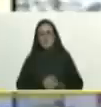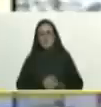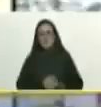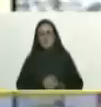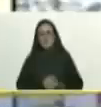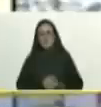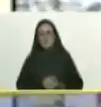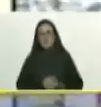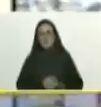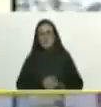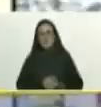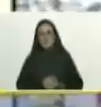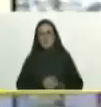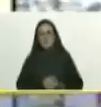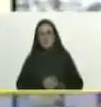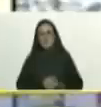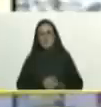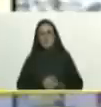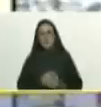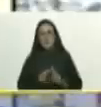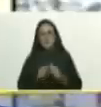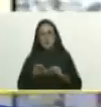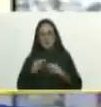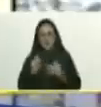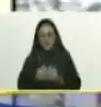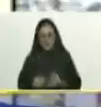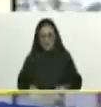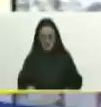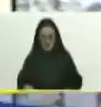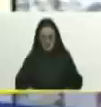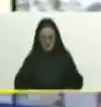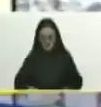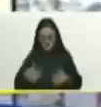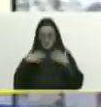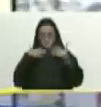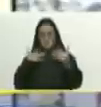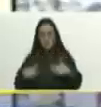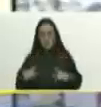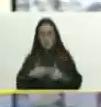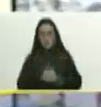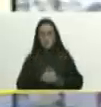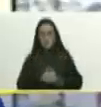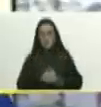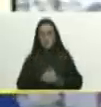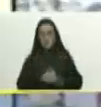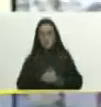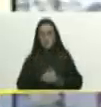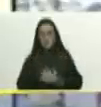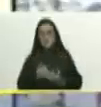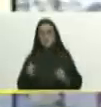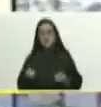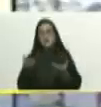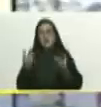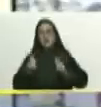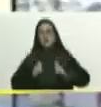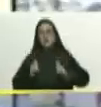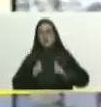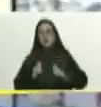nos comprometimos con todas las familias que tuvieron pérdida total y salvaron sus